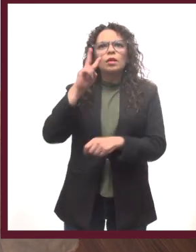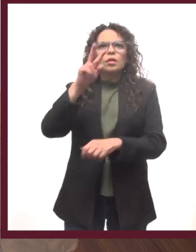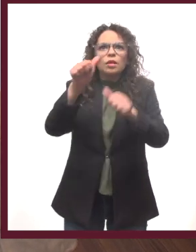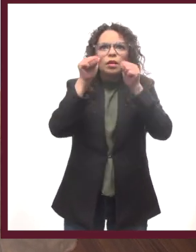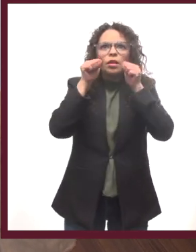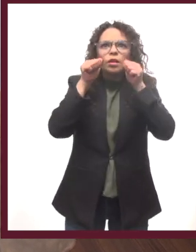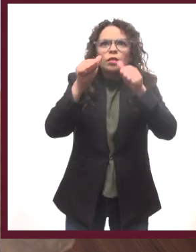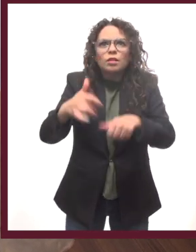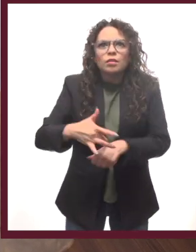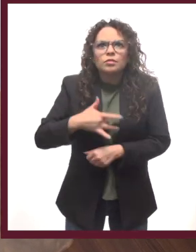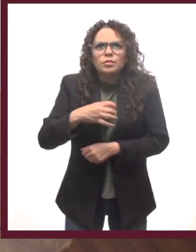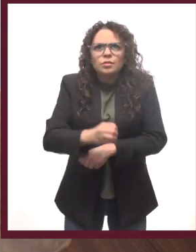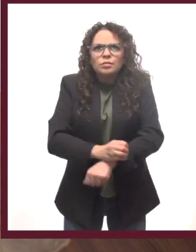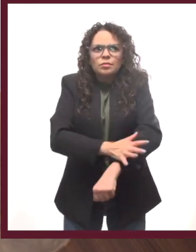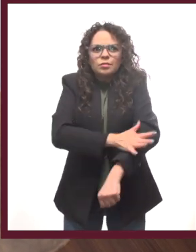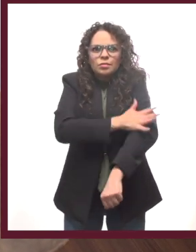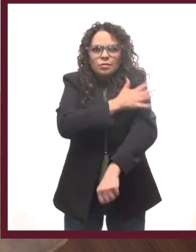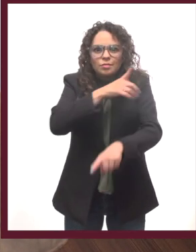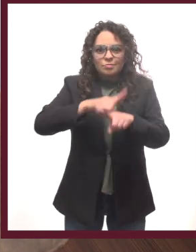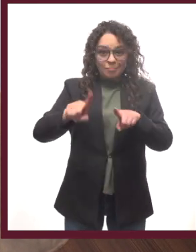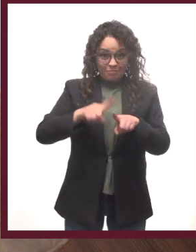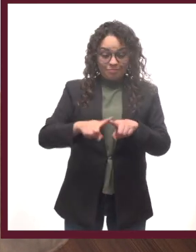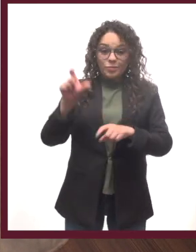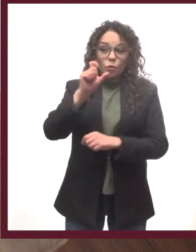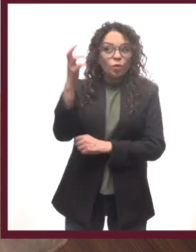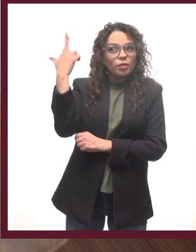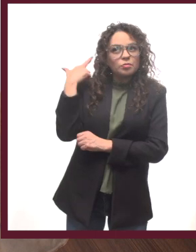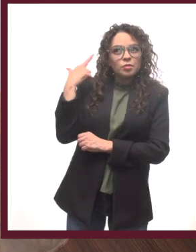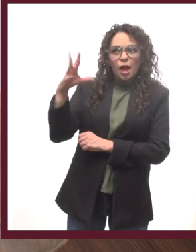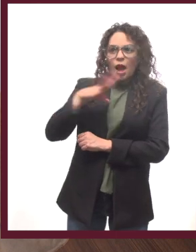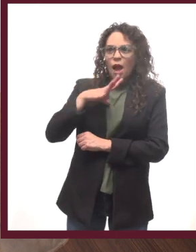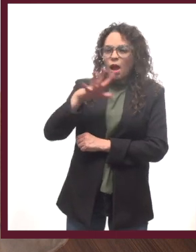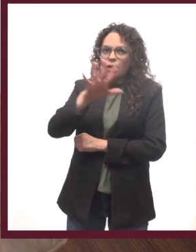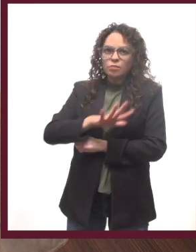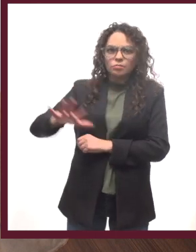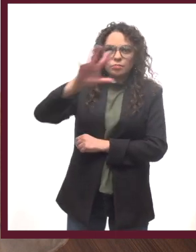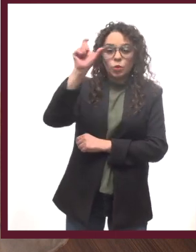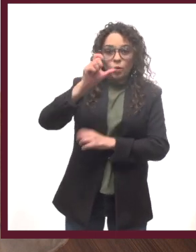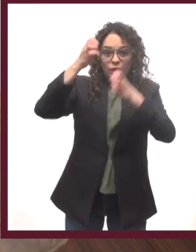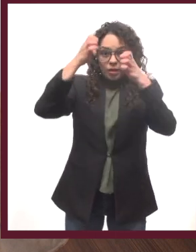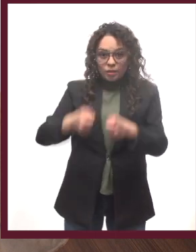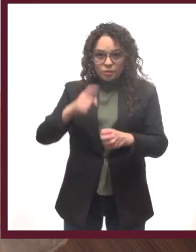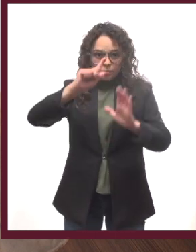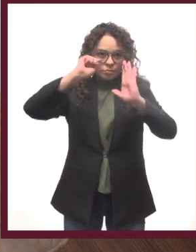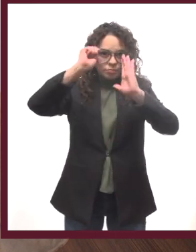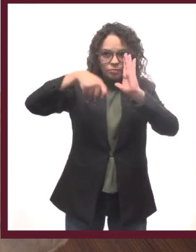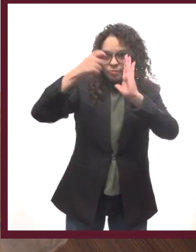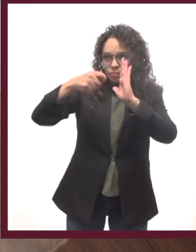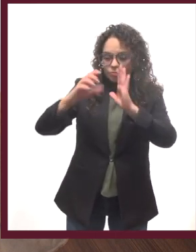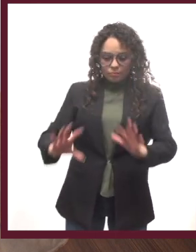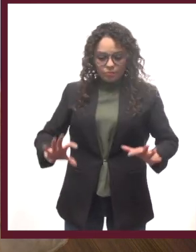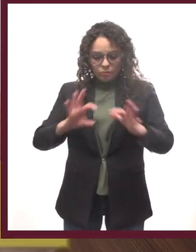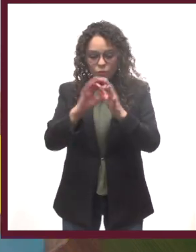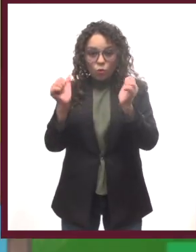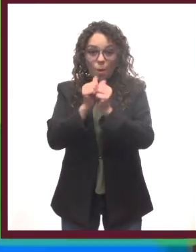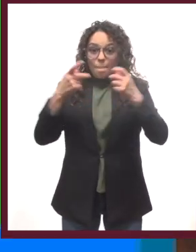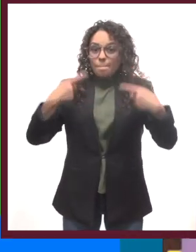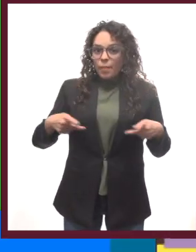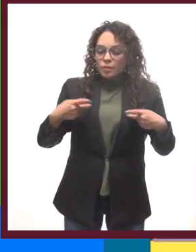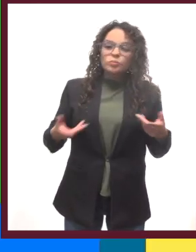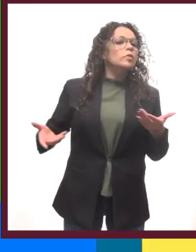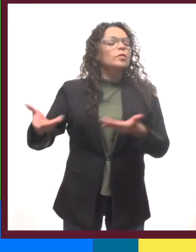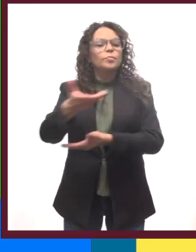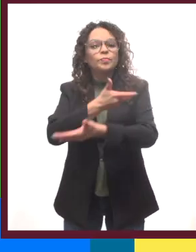espectador y despertar sensaciones en él. Al sonido que está presente en una escena, interactúa con